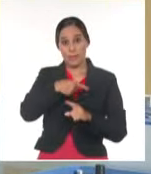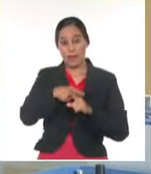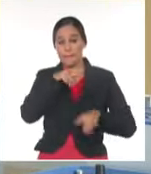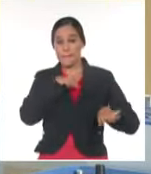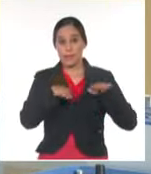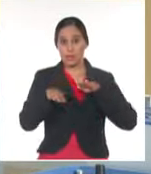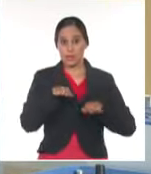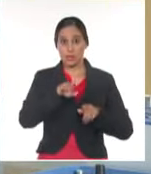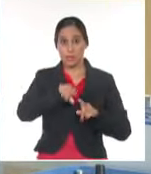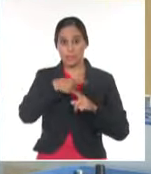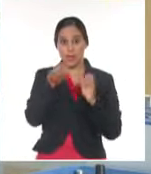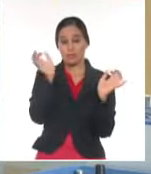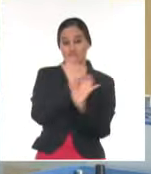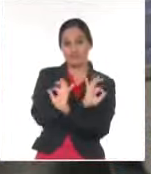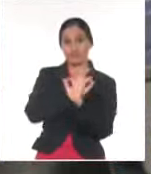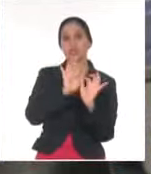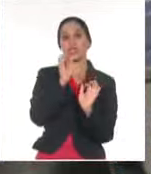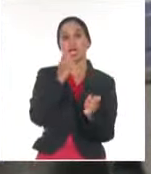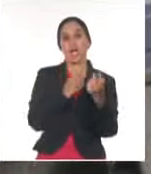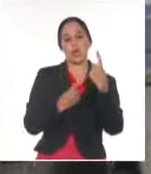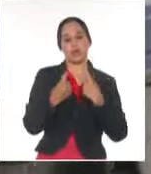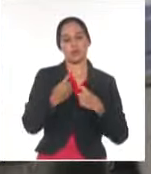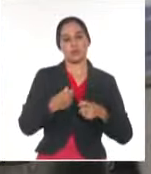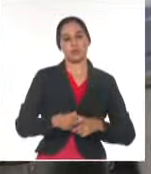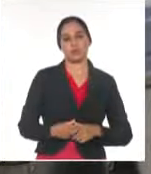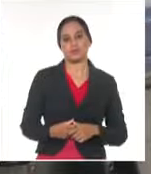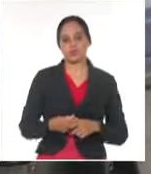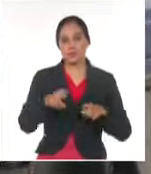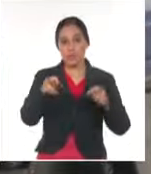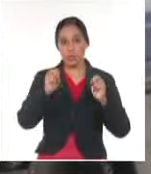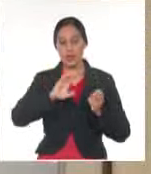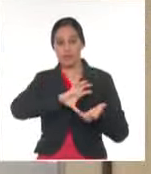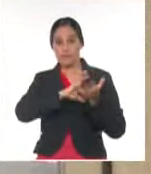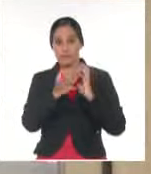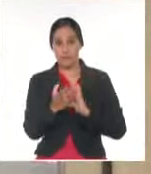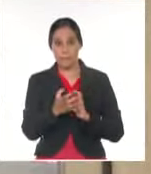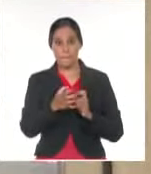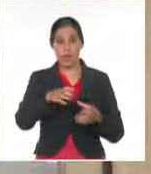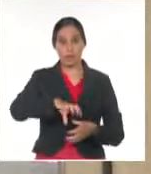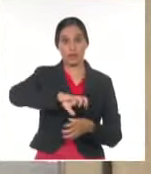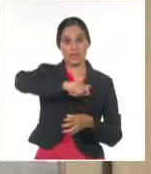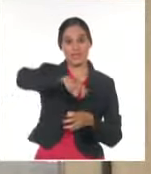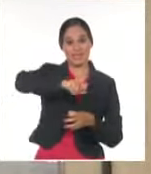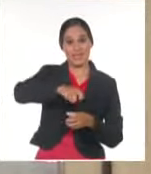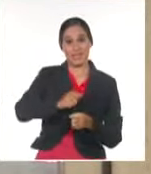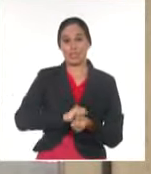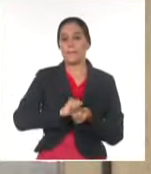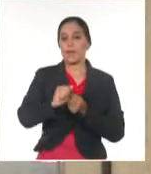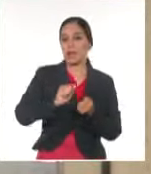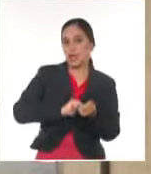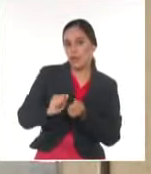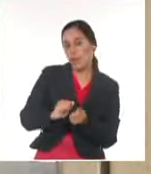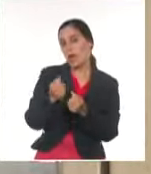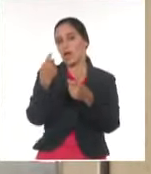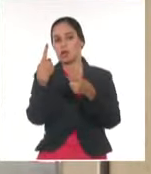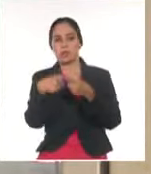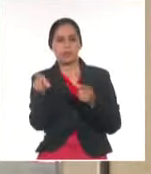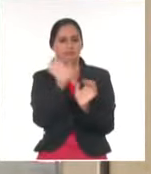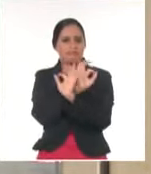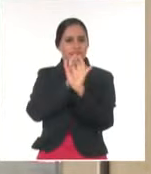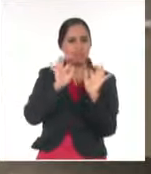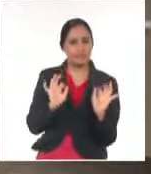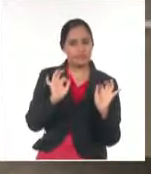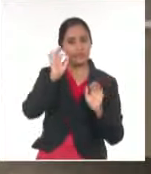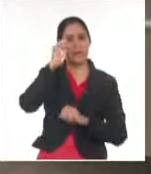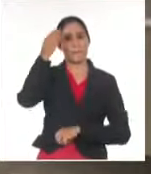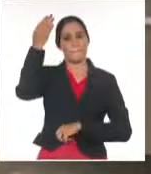y la calidad del producto en sí. La nueva línea producirá detergentes para lavandería, higiene general, de uso personal,